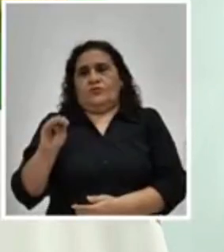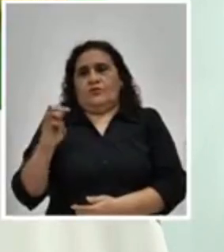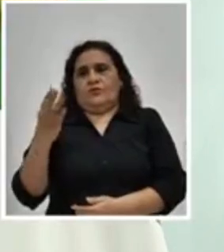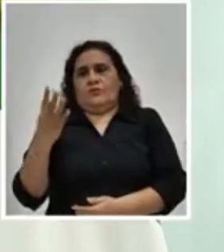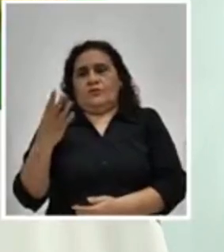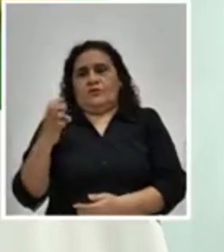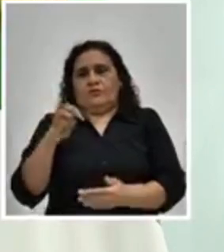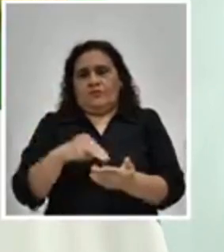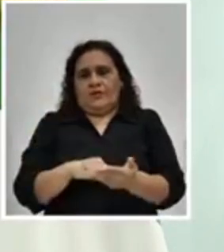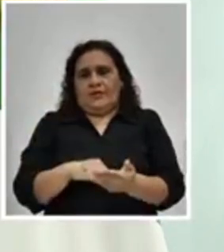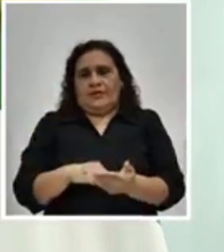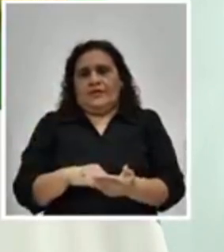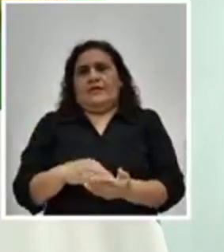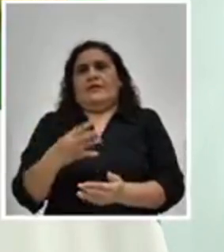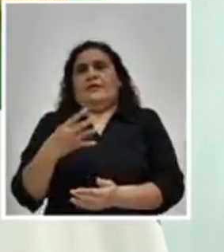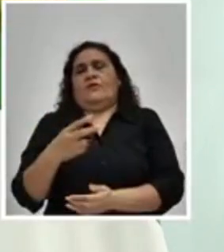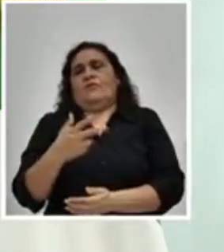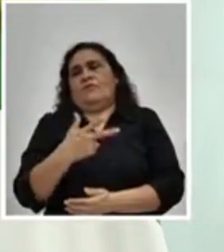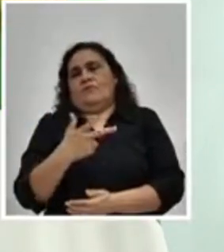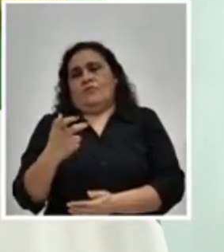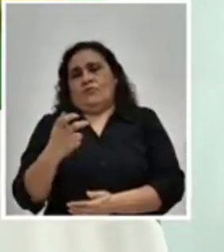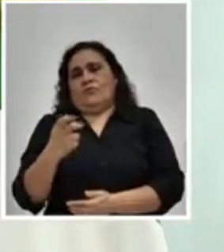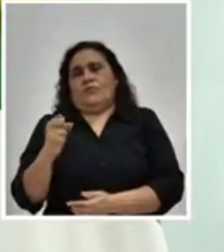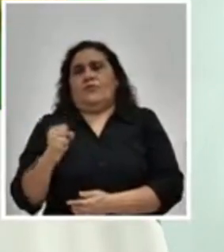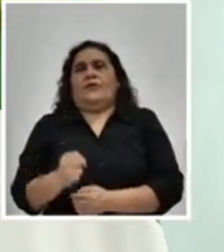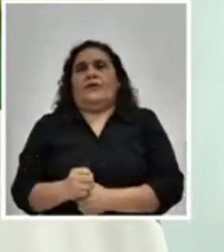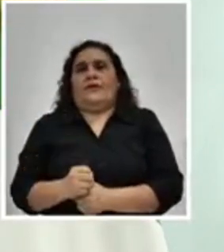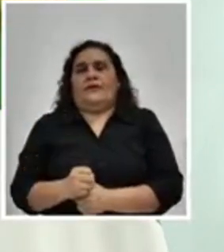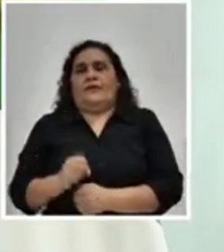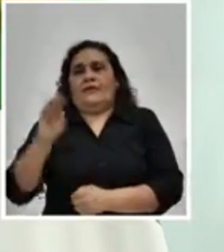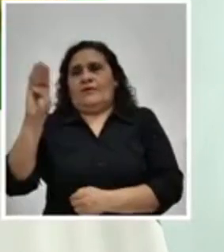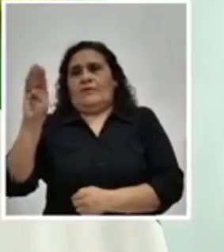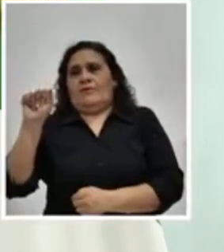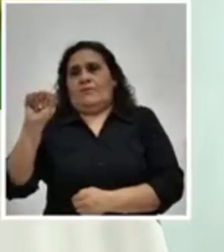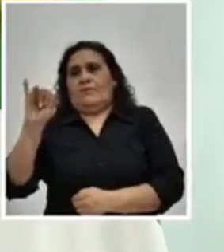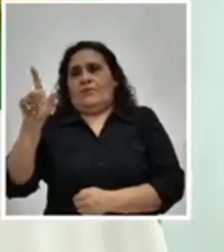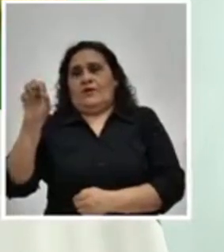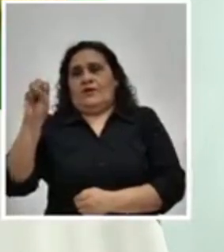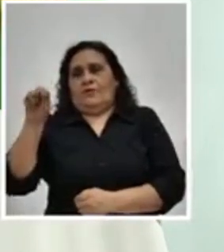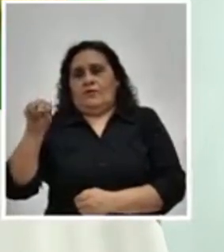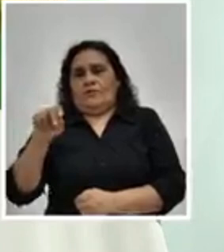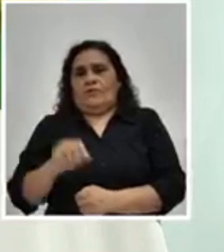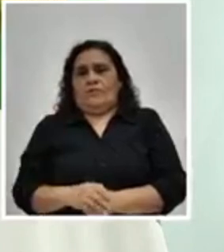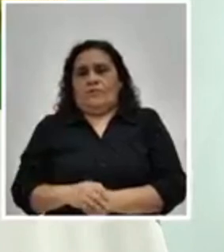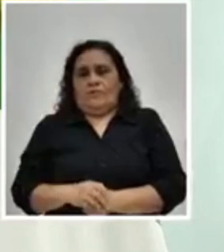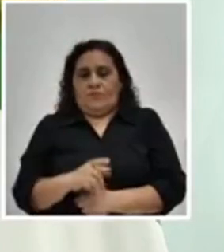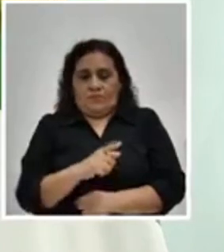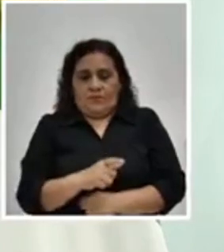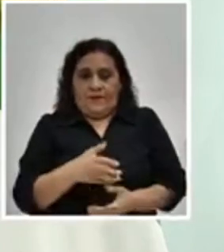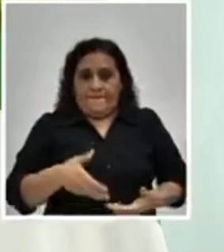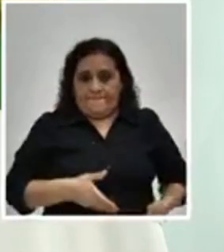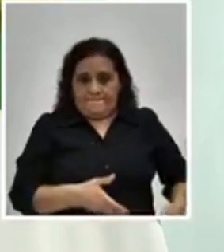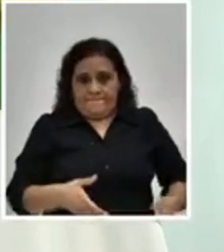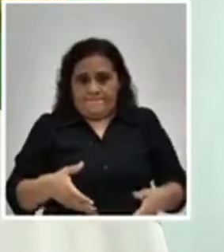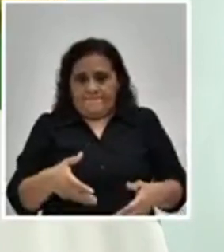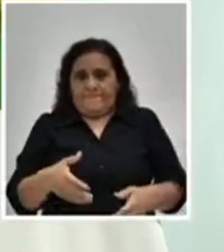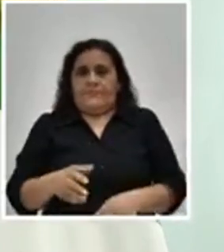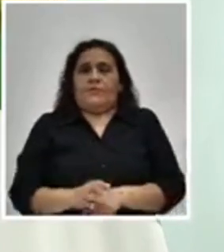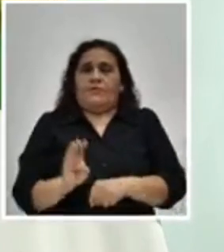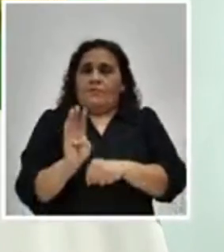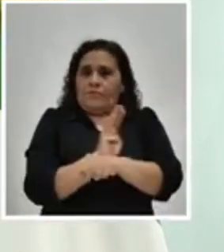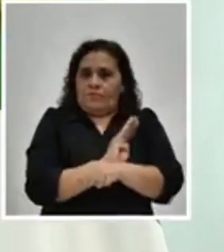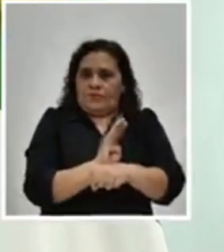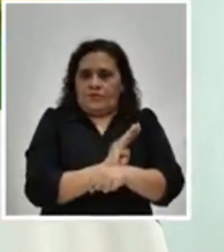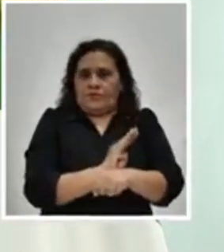1.994.098 pesos provenientes del FAISMUM 2024 en la rehabilitación y pavimentación de calles en beneficio directo